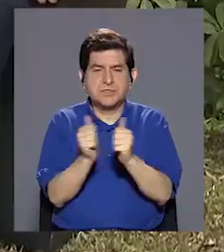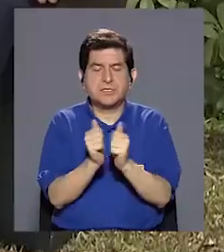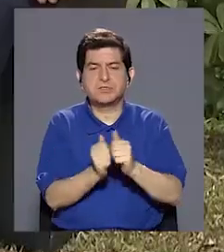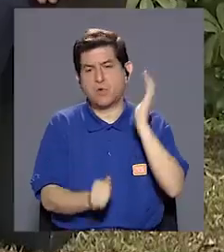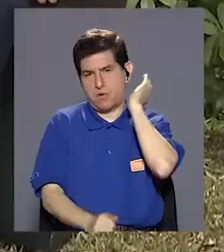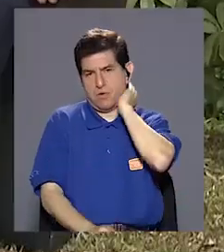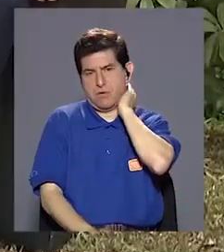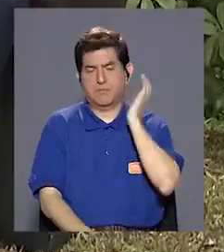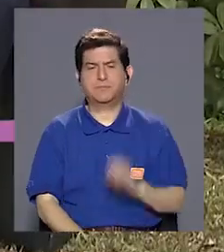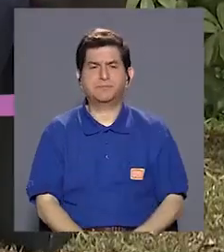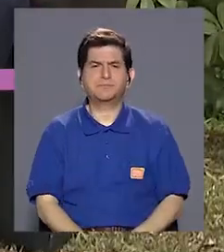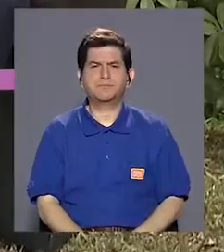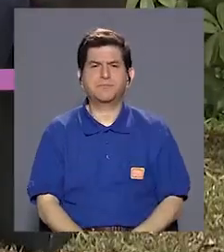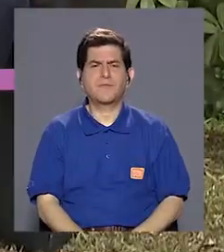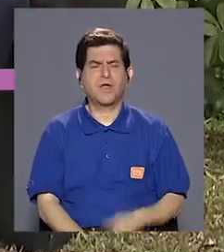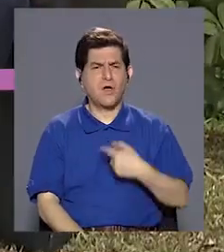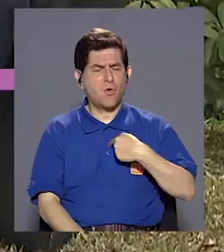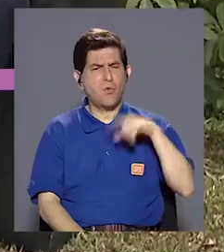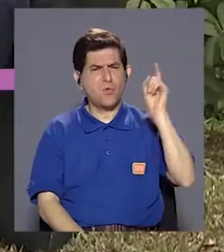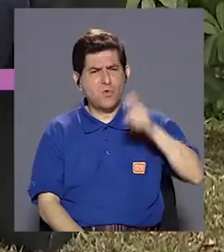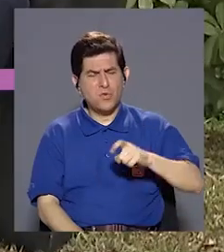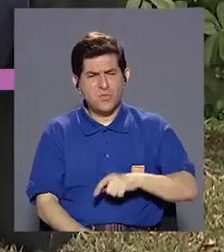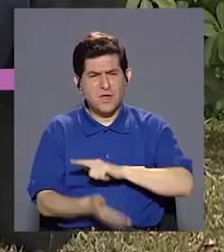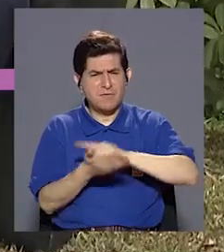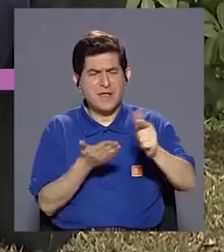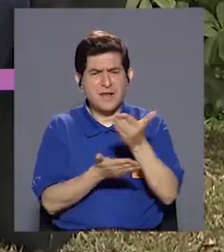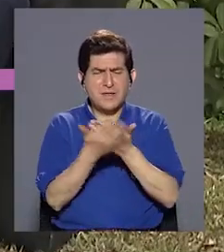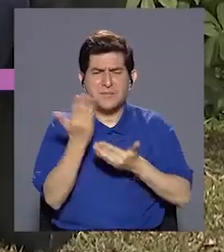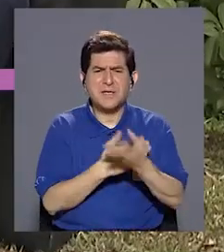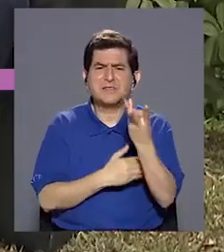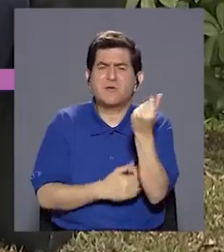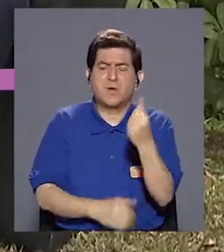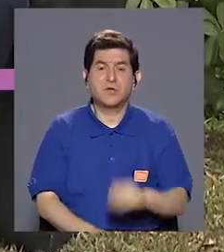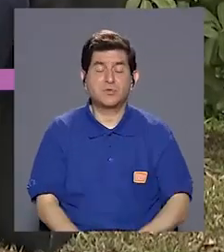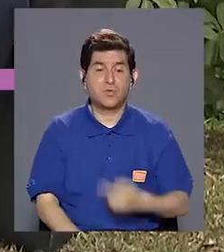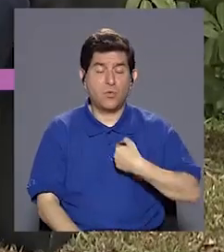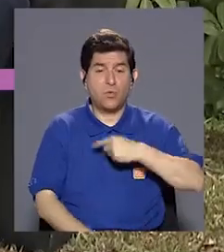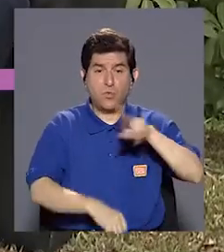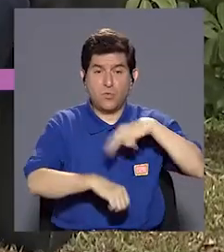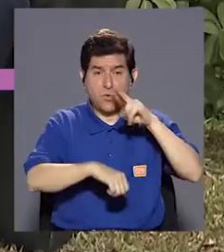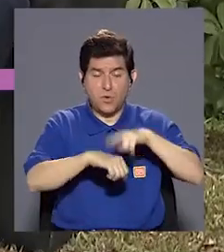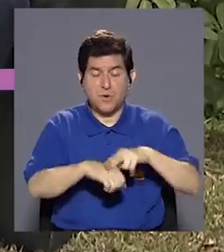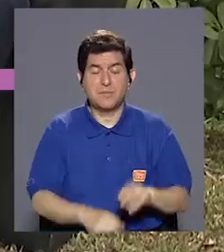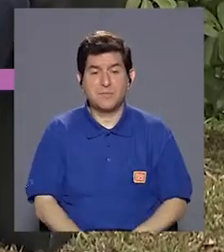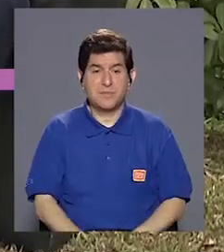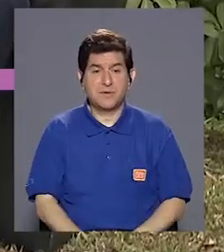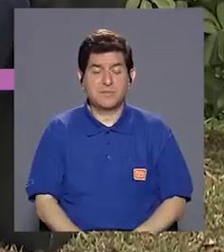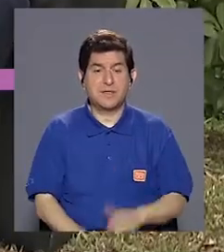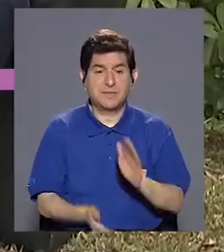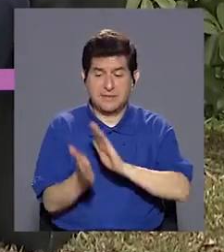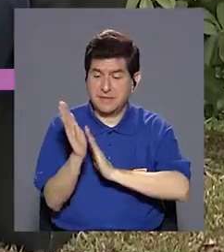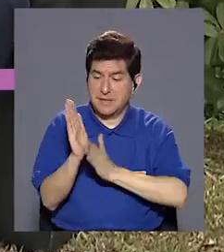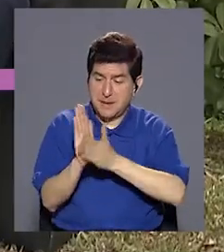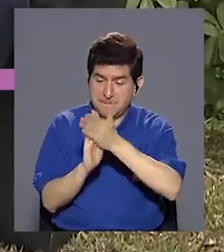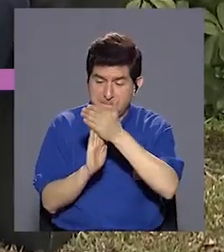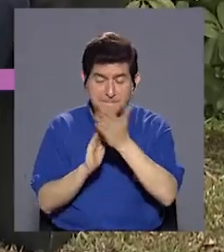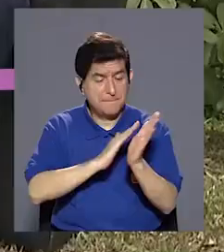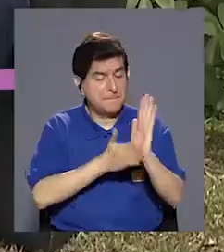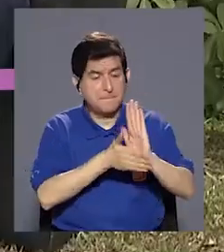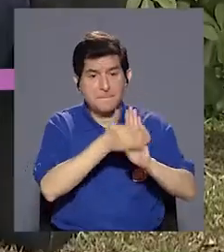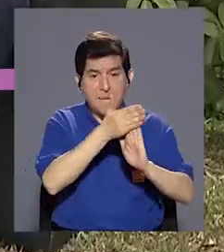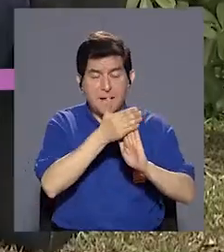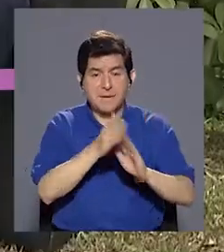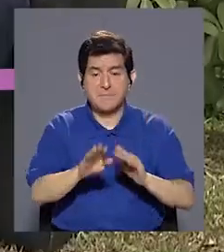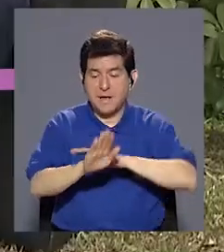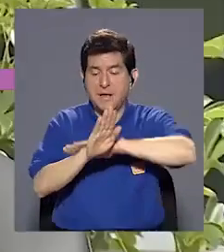ayudar. Doctor, ¿hasta dónde se debe uno lavar las manos? Bueno, en realidad lo que uno generalmente usa, ¿verdad?, en las manos, pues justamente la palma y en alguna manera